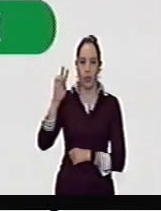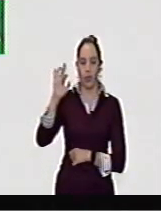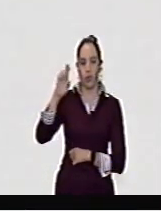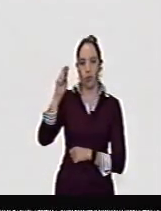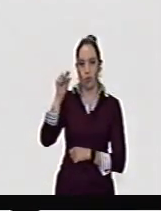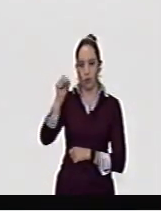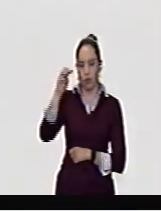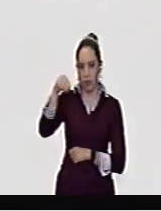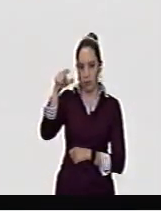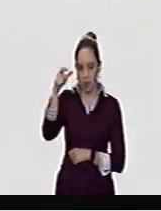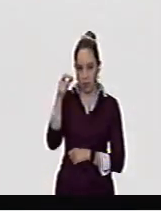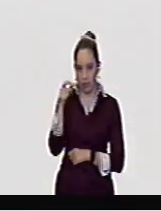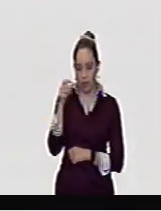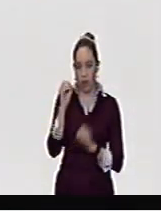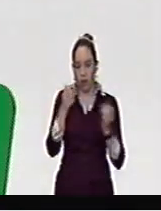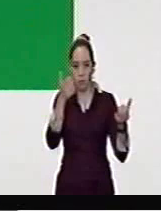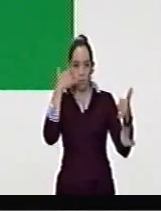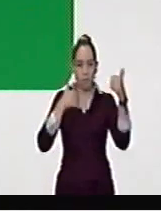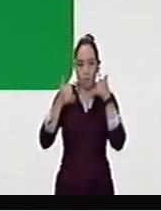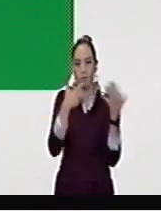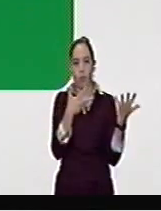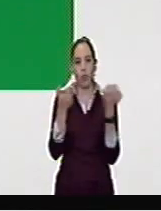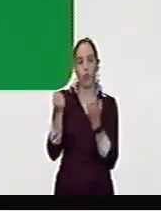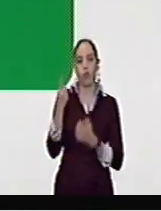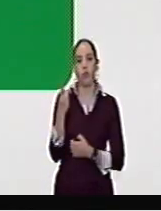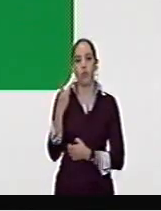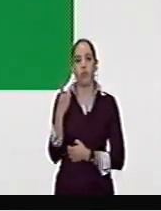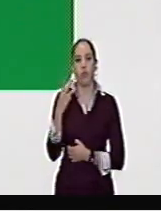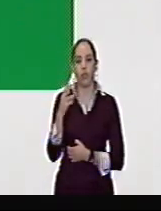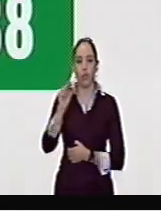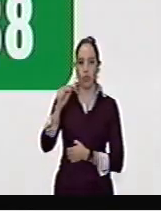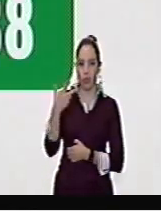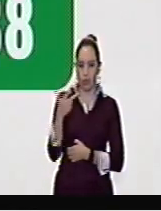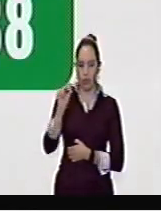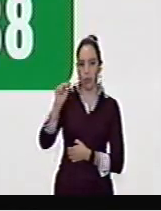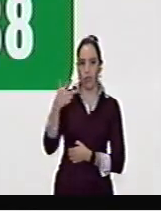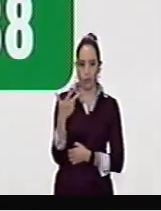slpcoronavirus.mx o marca a la línea COVID-19